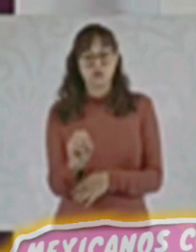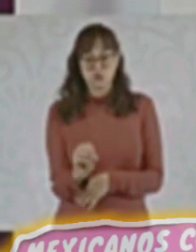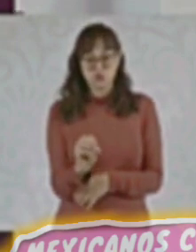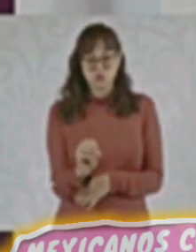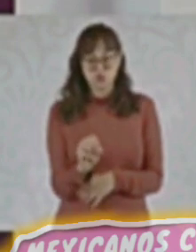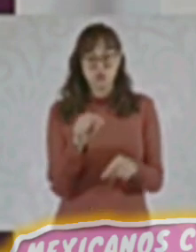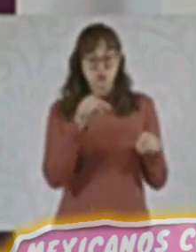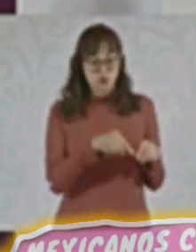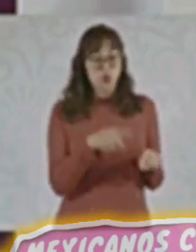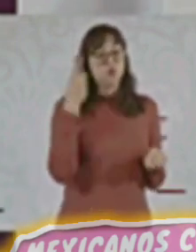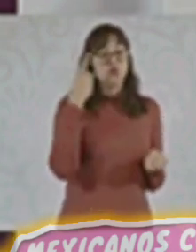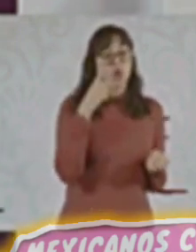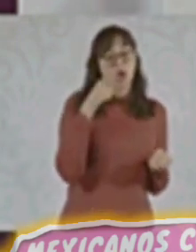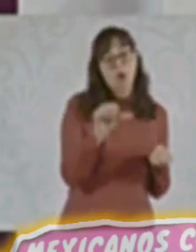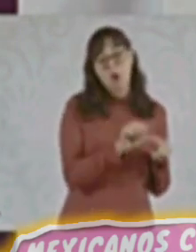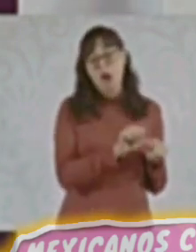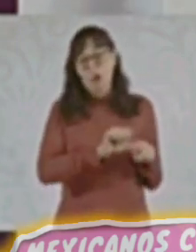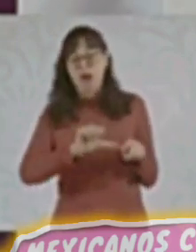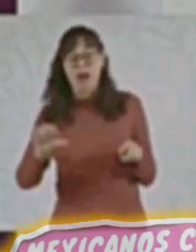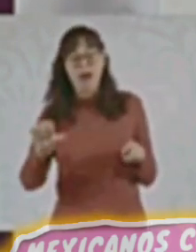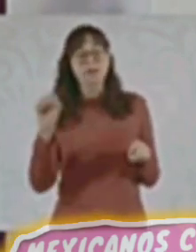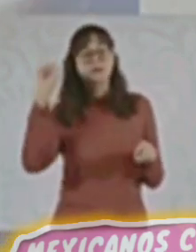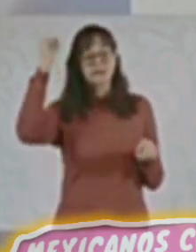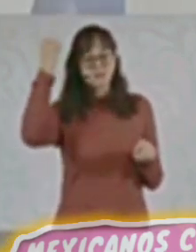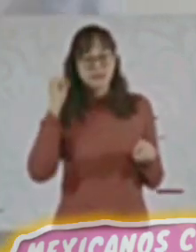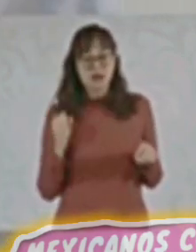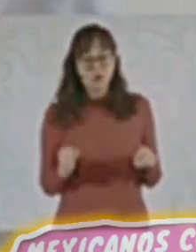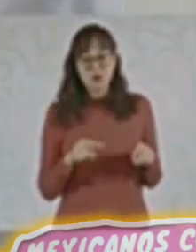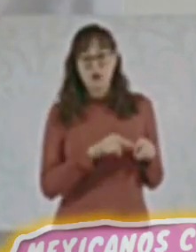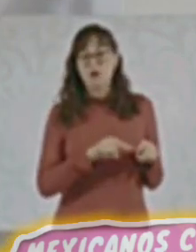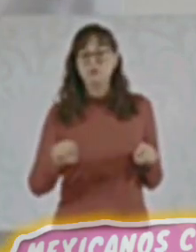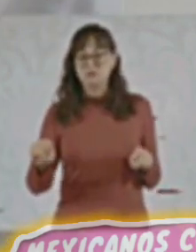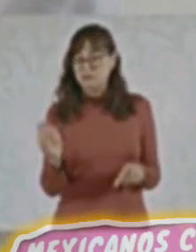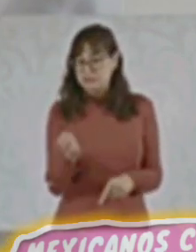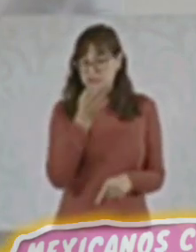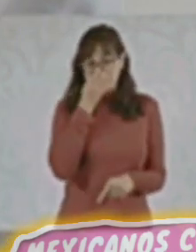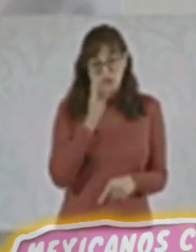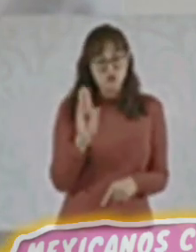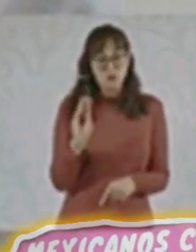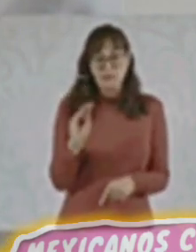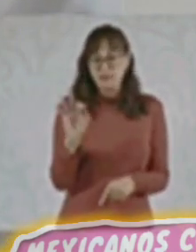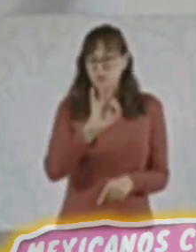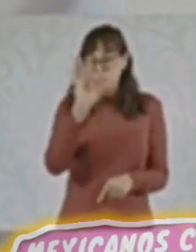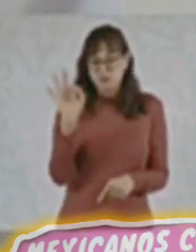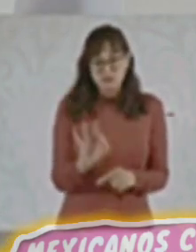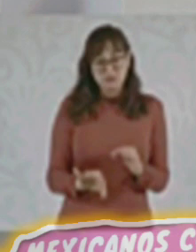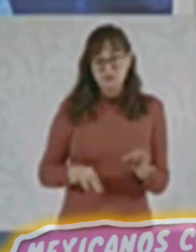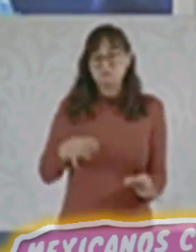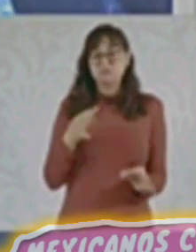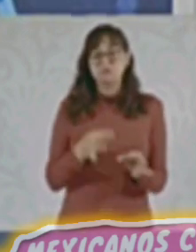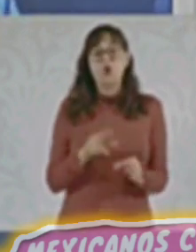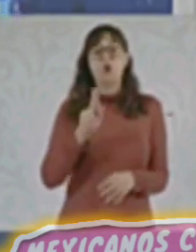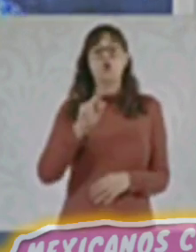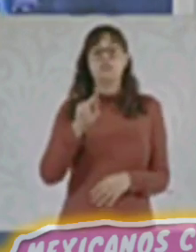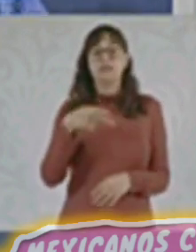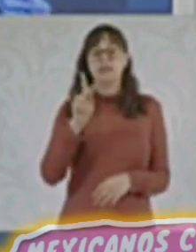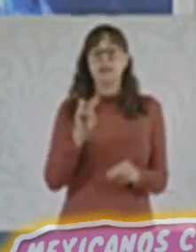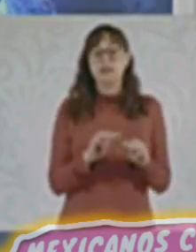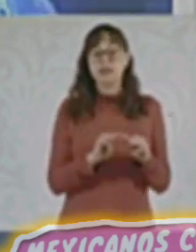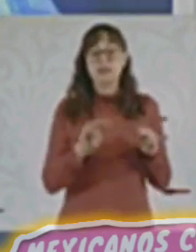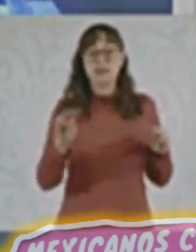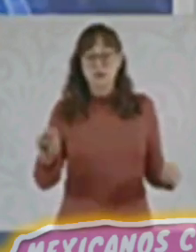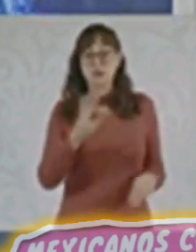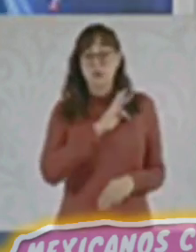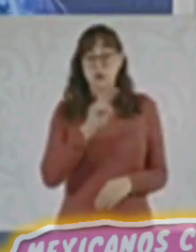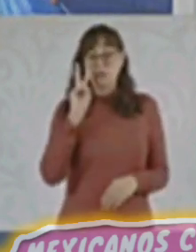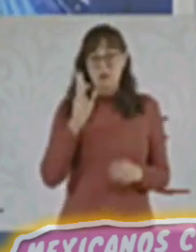une Durango con Sinaloa. Esta lleva 90% de avance, son 80 kilómetros. Se ve la ampliación del